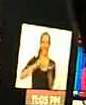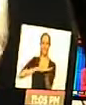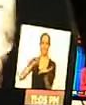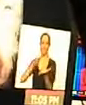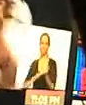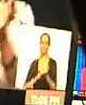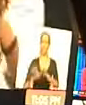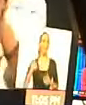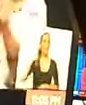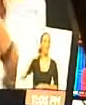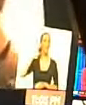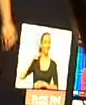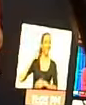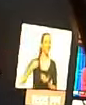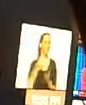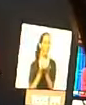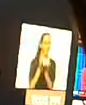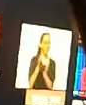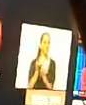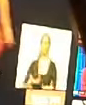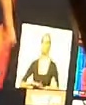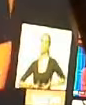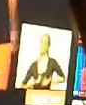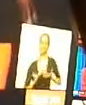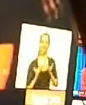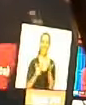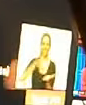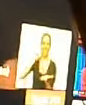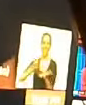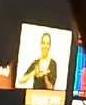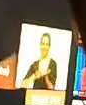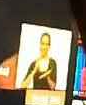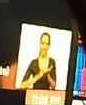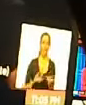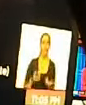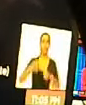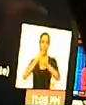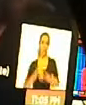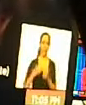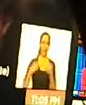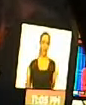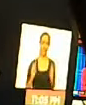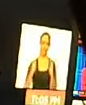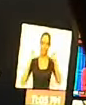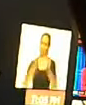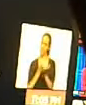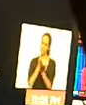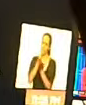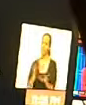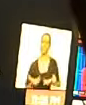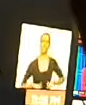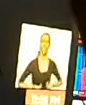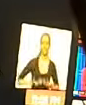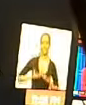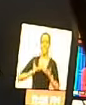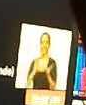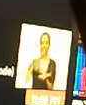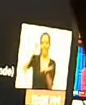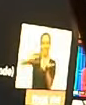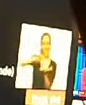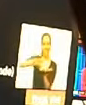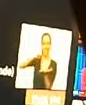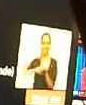tenemos patria y es para siempre. Se pone caliente y brinca la gente, le espera la gloria, mi gente consciente. Se pone caliente y brinca la gente, la